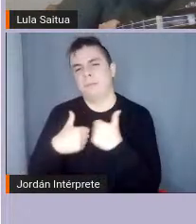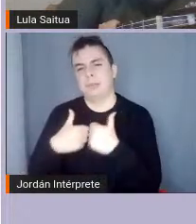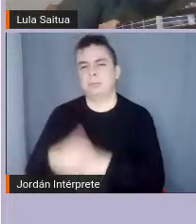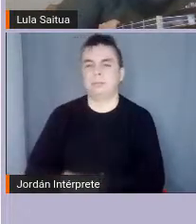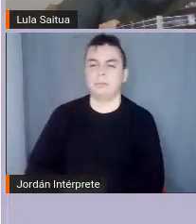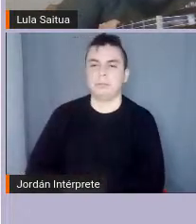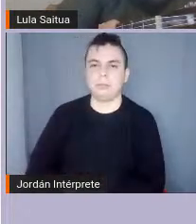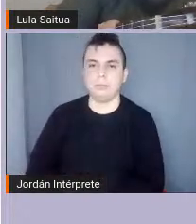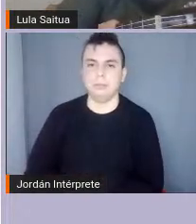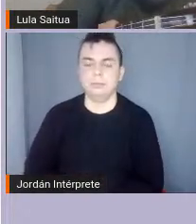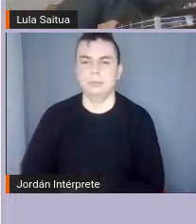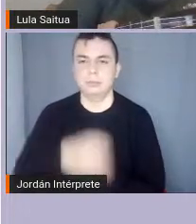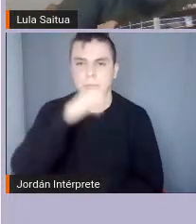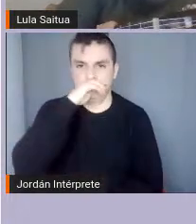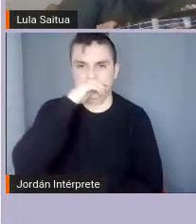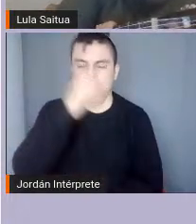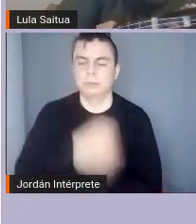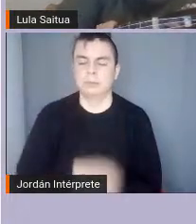esta camarita,